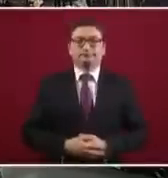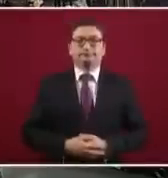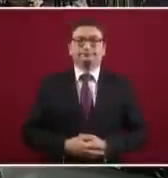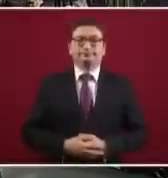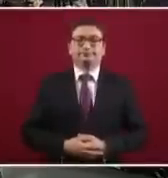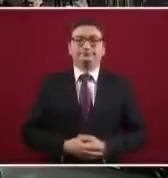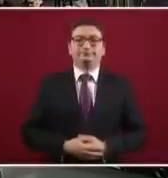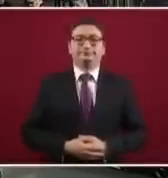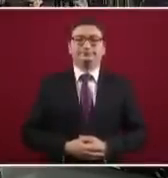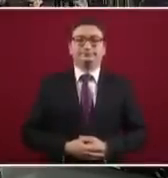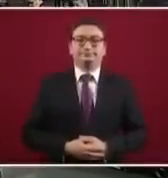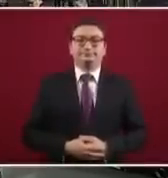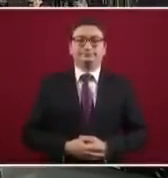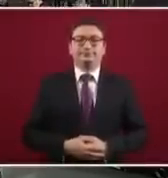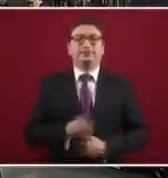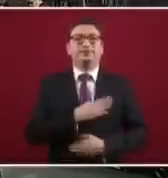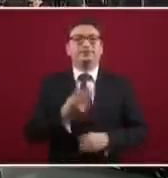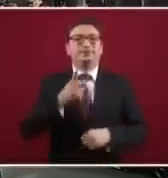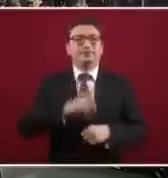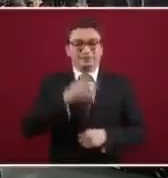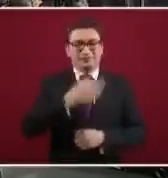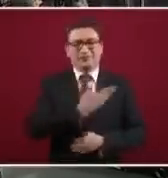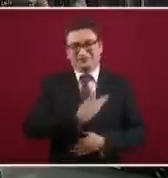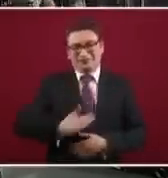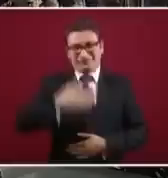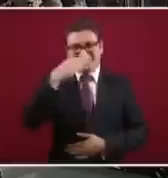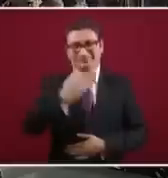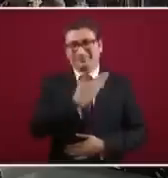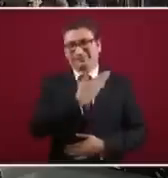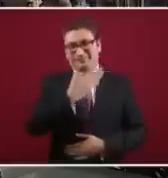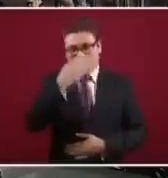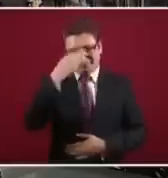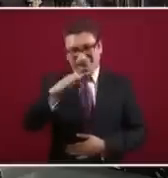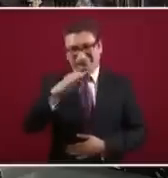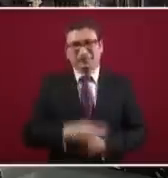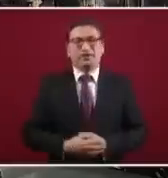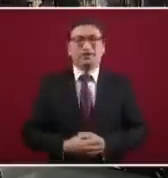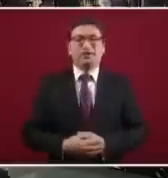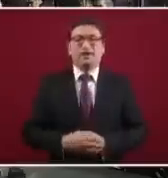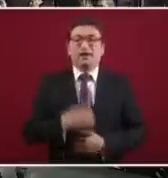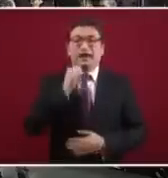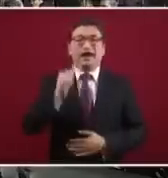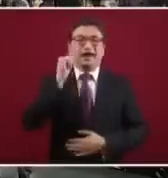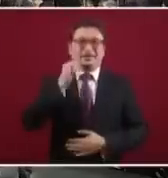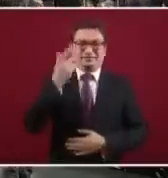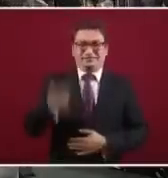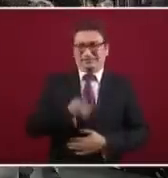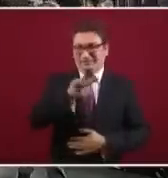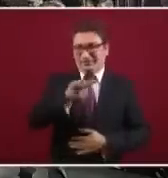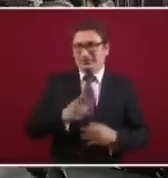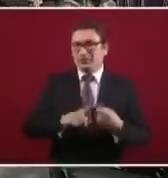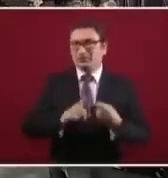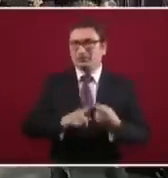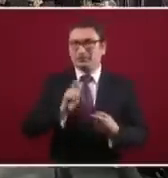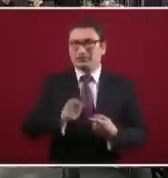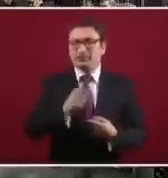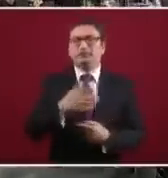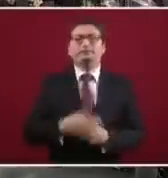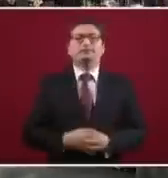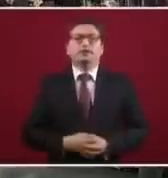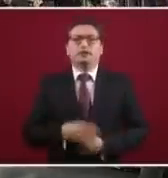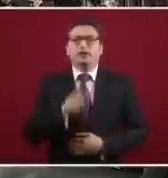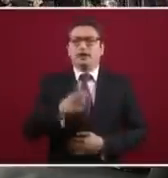Buenos días, perdón. Buenos días, señor presidente. Pues ayer me quedé con una pregunta sobre lo que usted